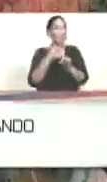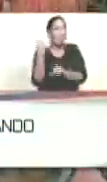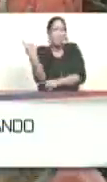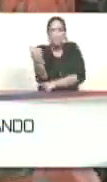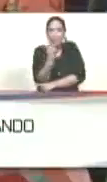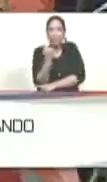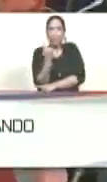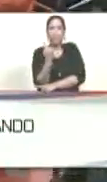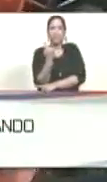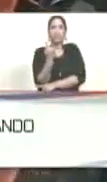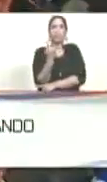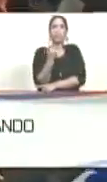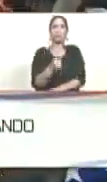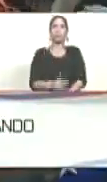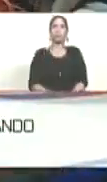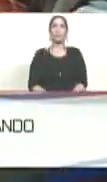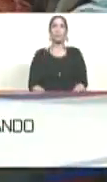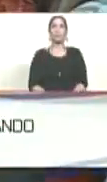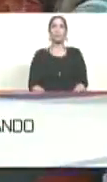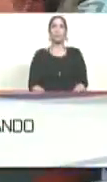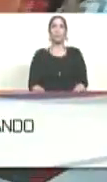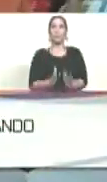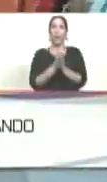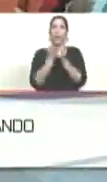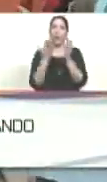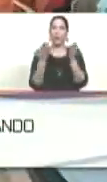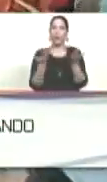primerito, en la agenda